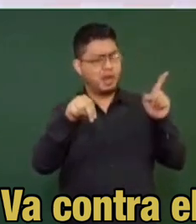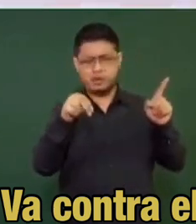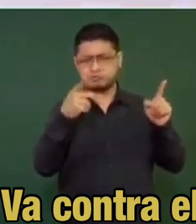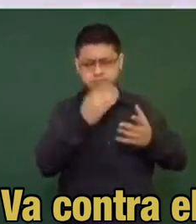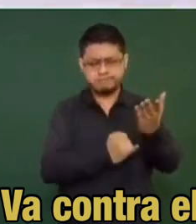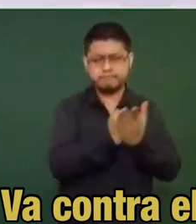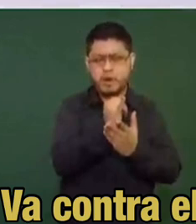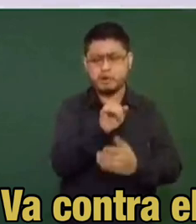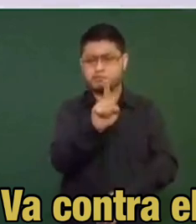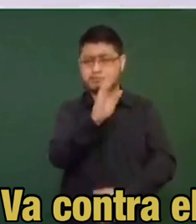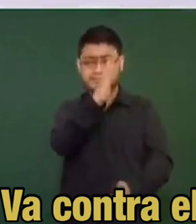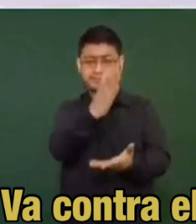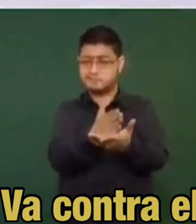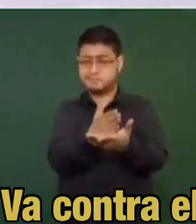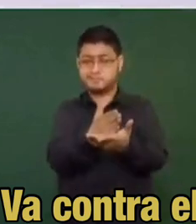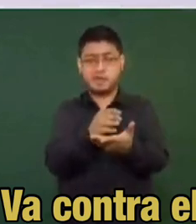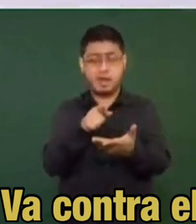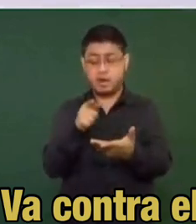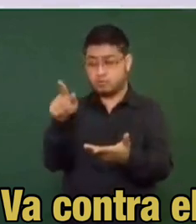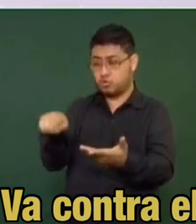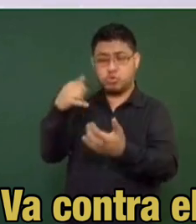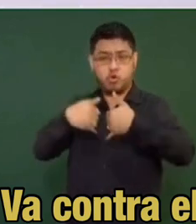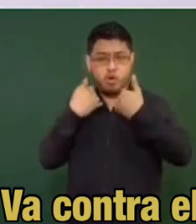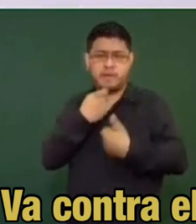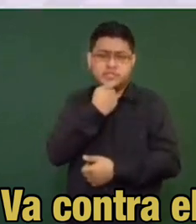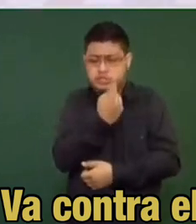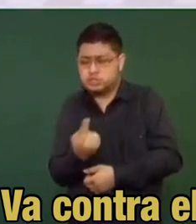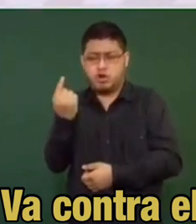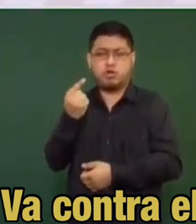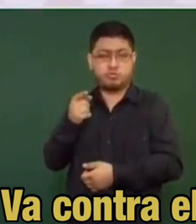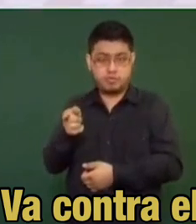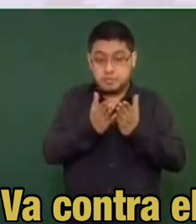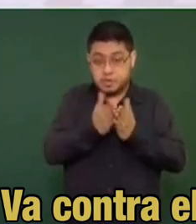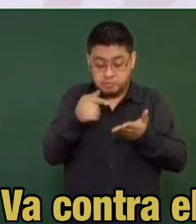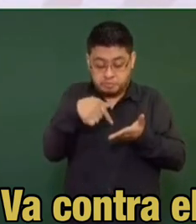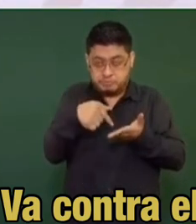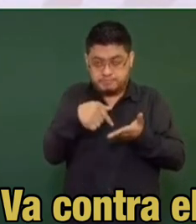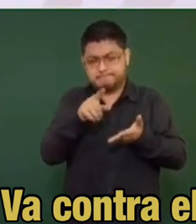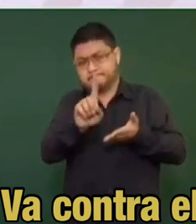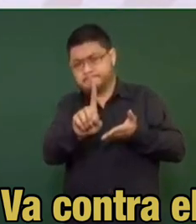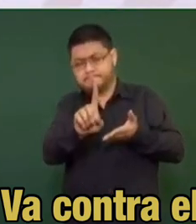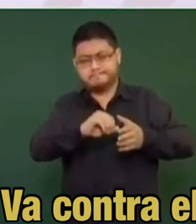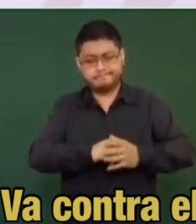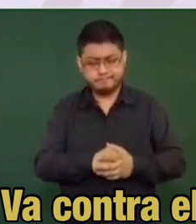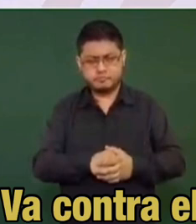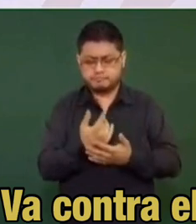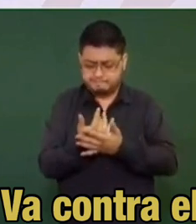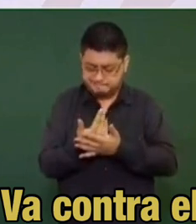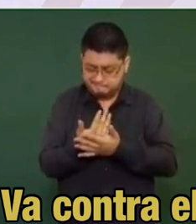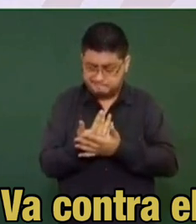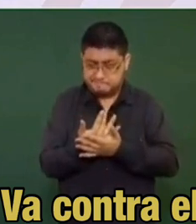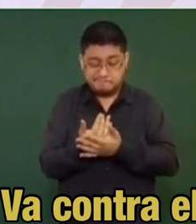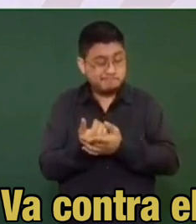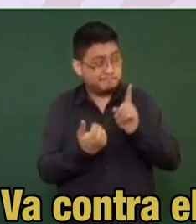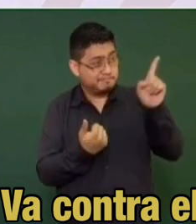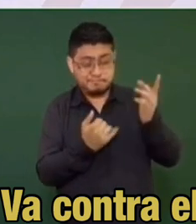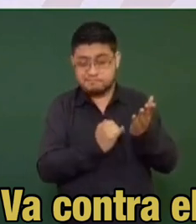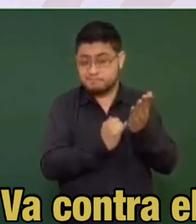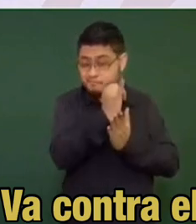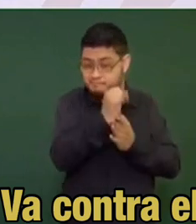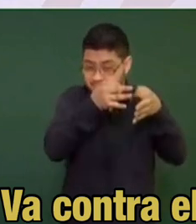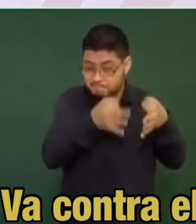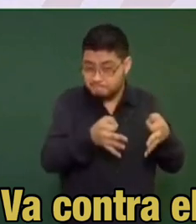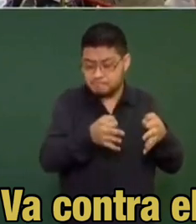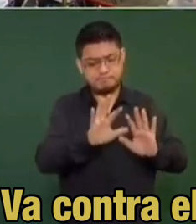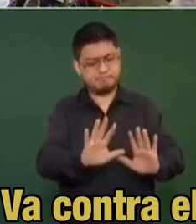resolvieron impedir que los jóvenes estudiantes, niñas, niños, cuenten con estos libros de texto. Sin embargo, estamos esperando la decisión